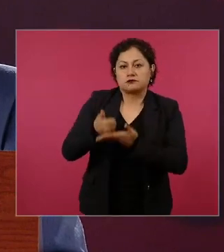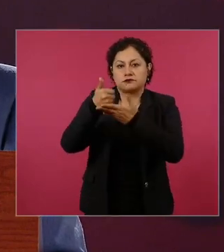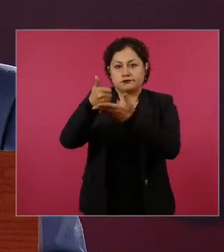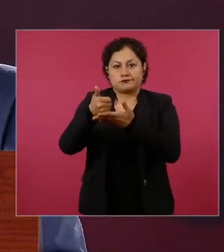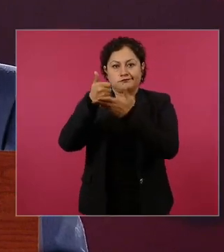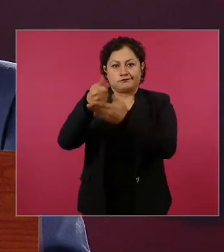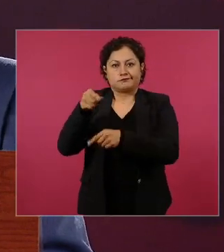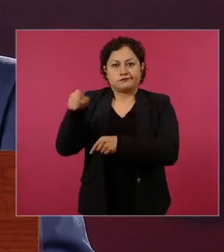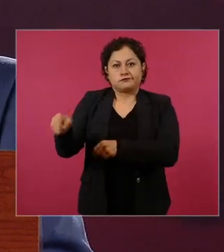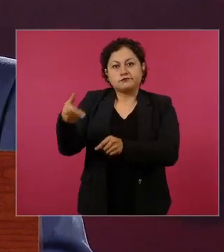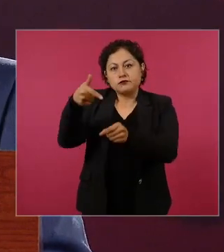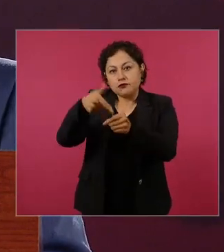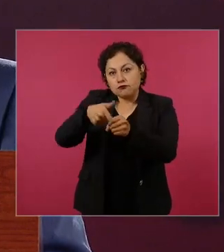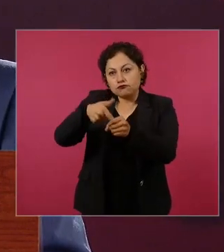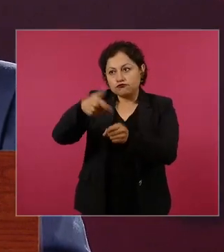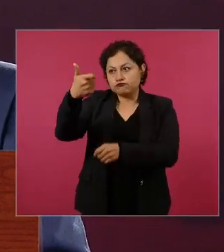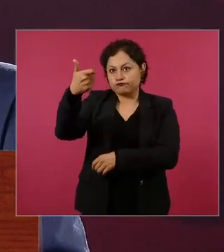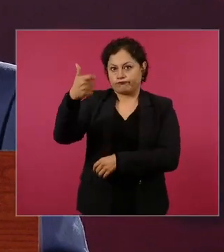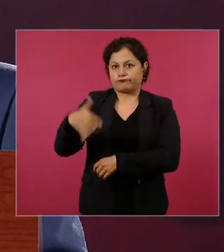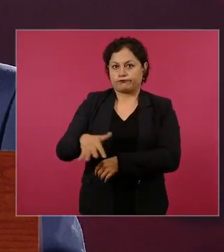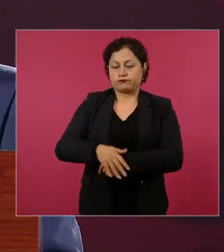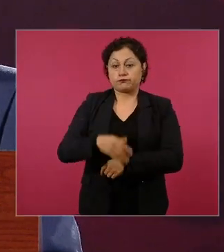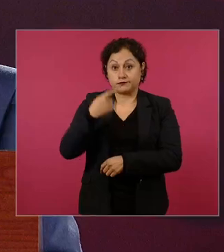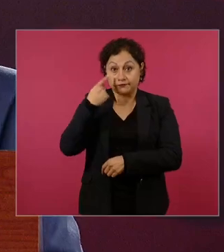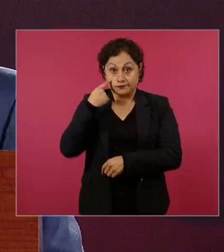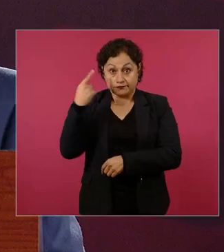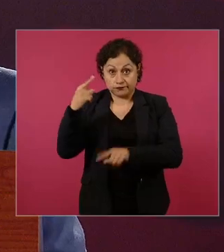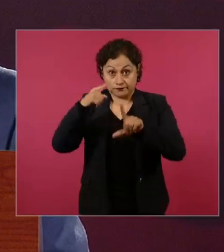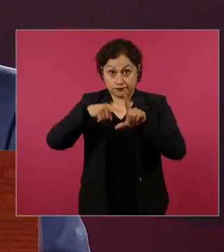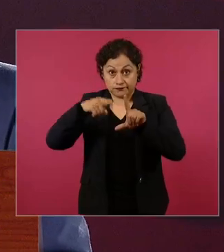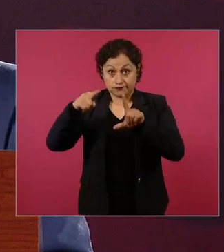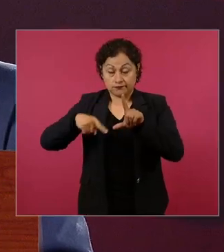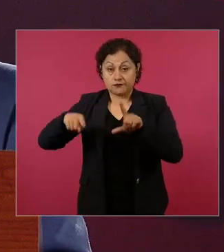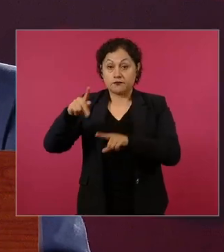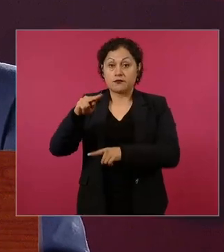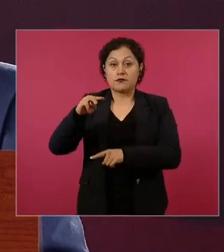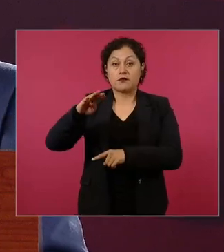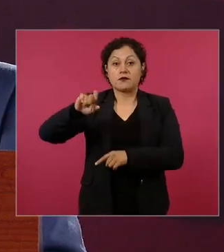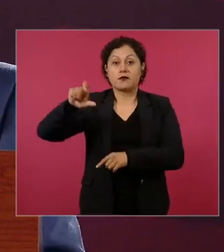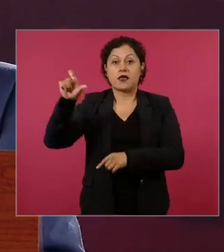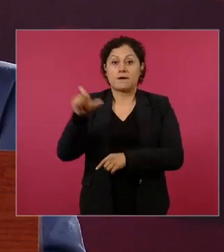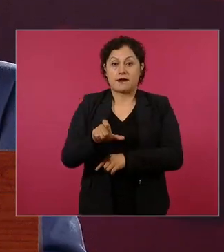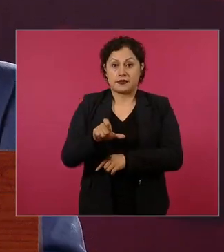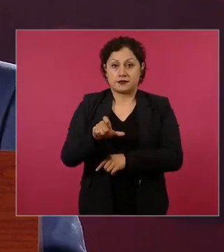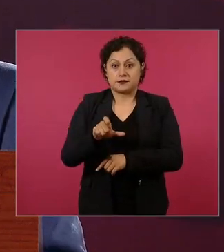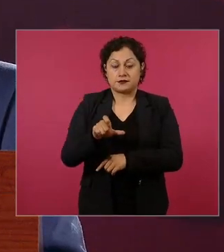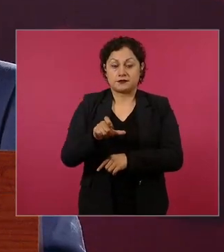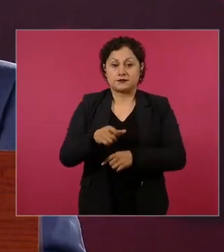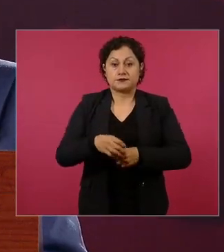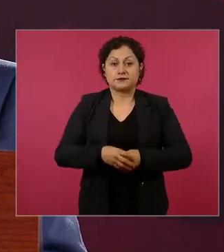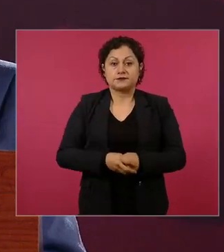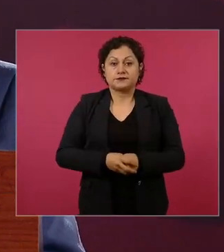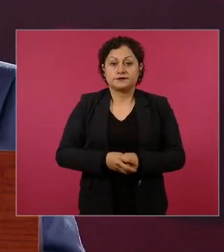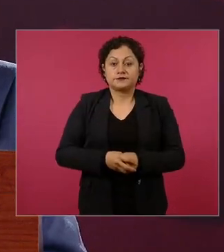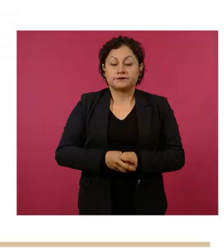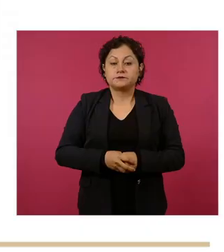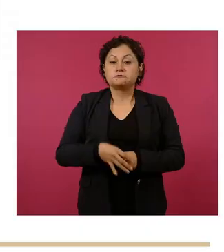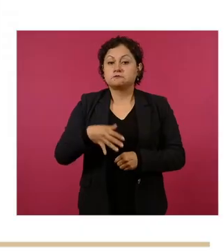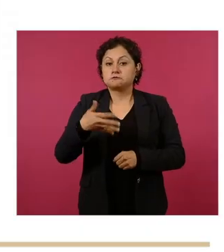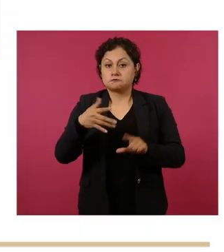más baratas. Vemos en la gráfica cómo Pemex se sigue ubicando en la media de la